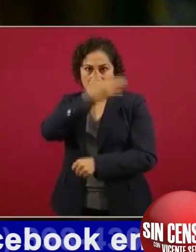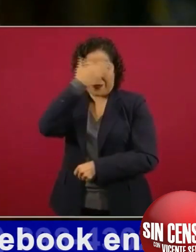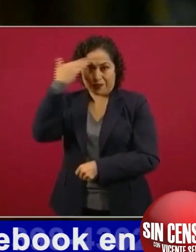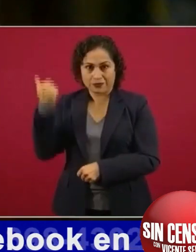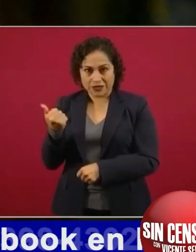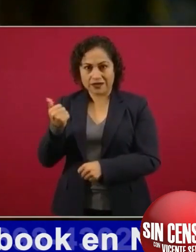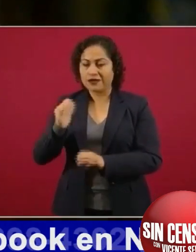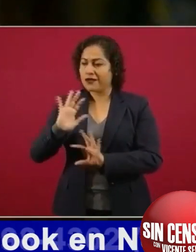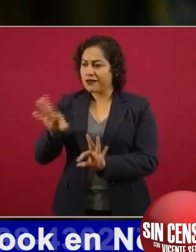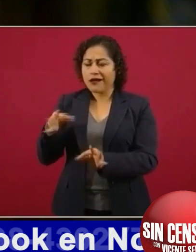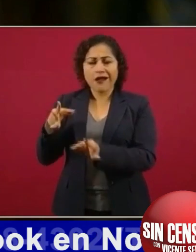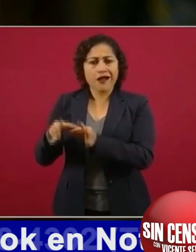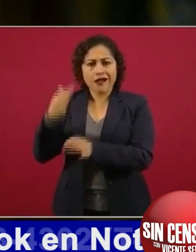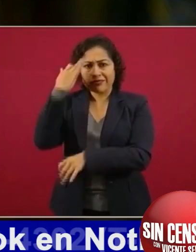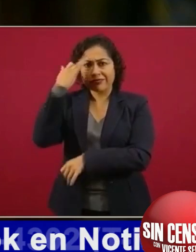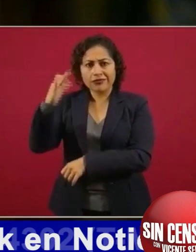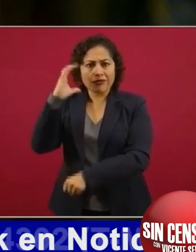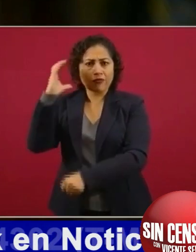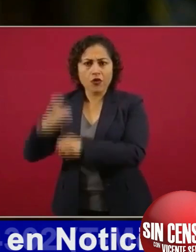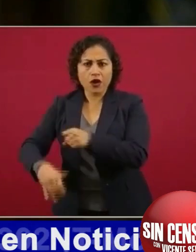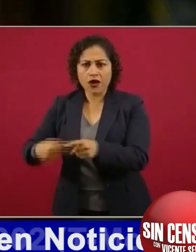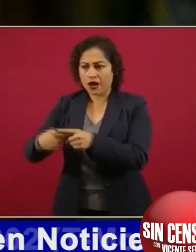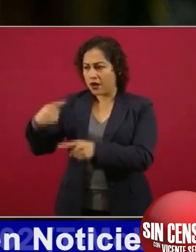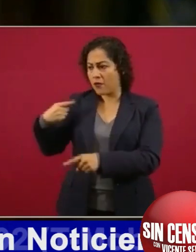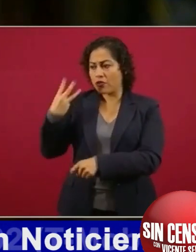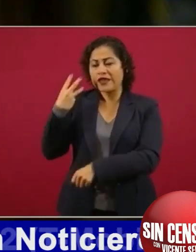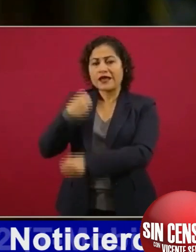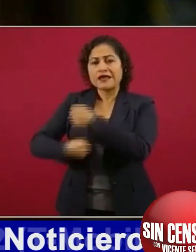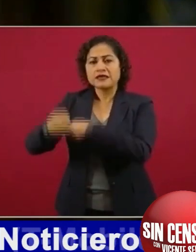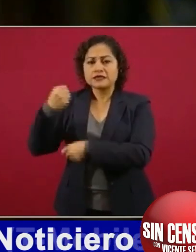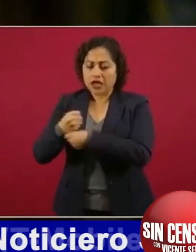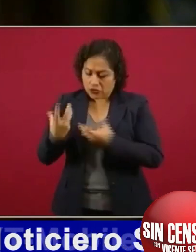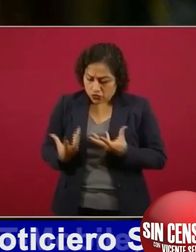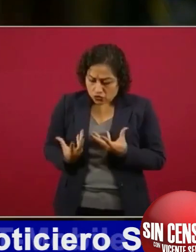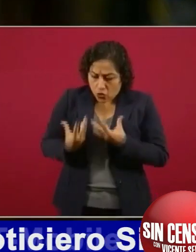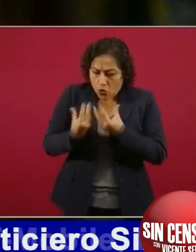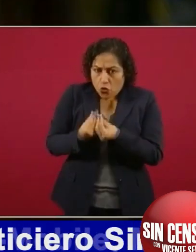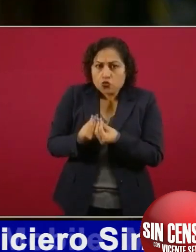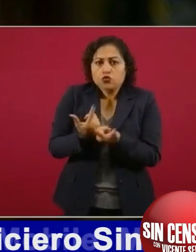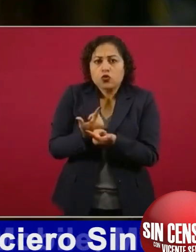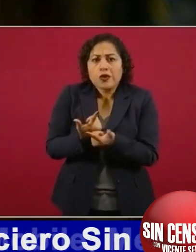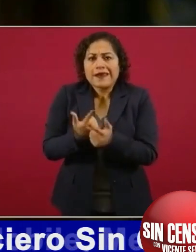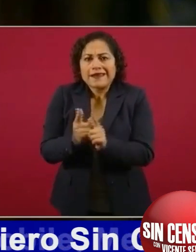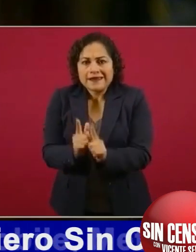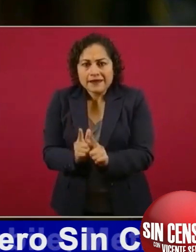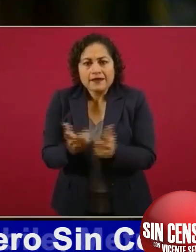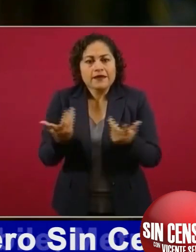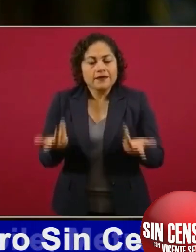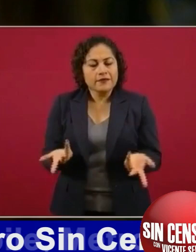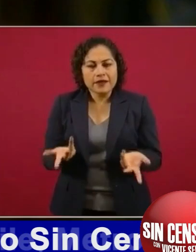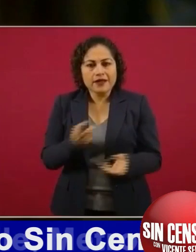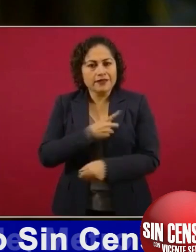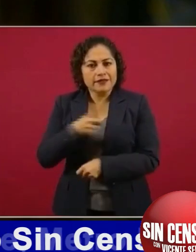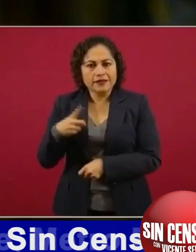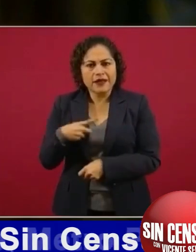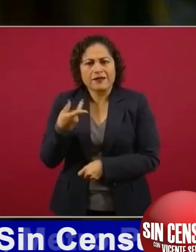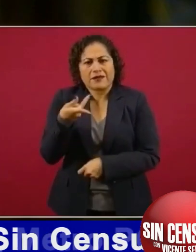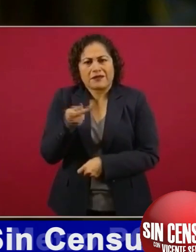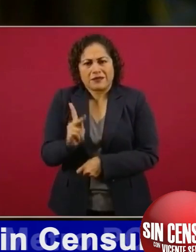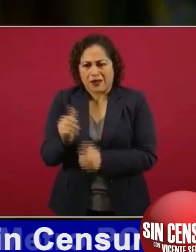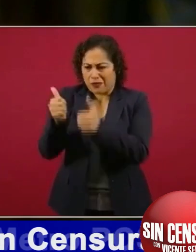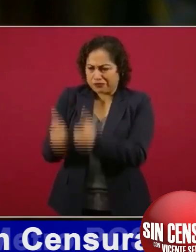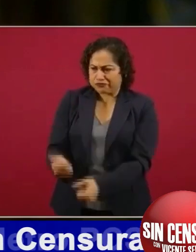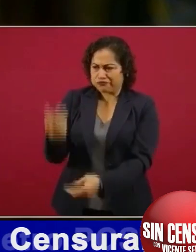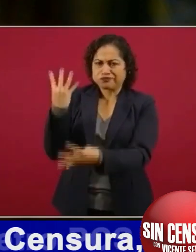conmigo, libre, con su familia, en libertad, porque sigue preso? ¿Y por qué los torturadores,